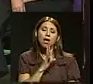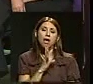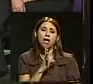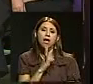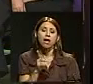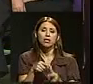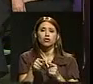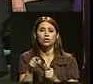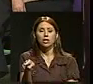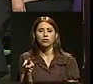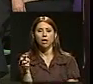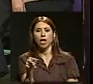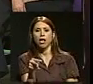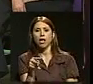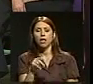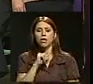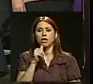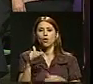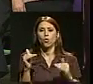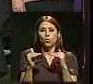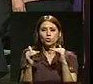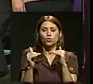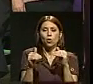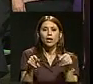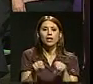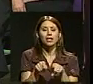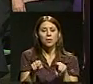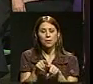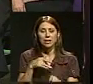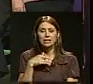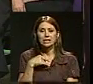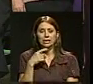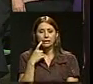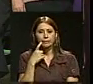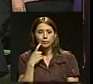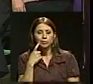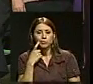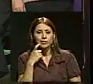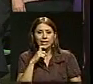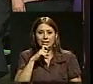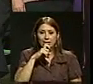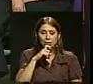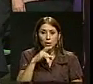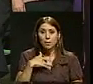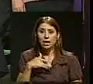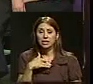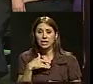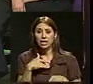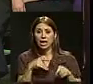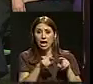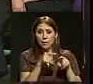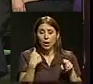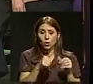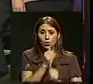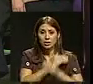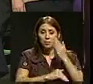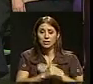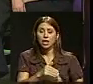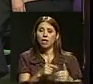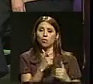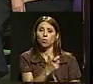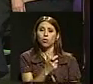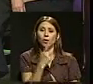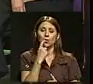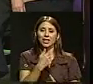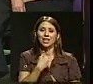sentir injusto e inclusive van a manejar celos y van a sentir que más bien su hermano es afortunado porque tiene lo que ellos no tienen, que